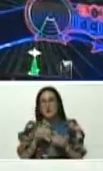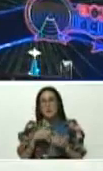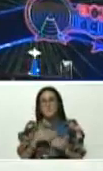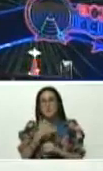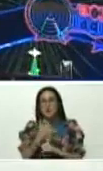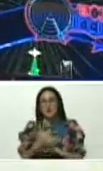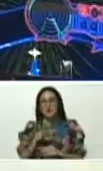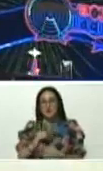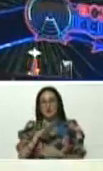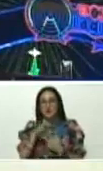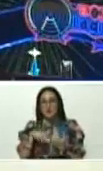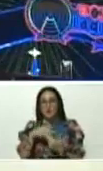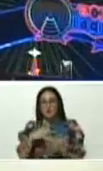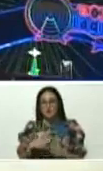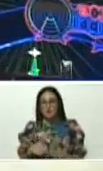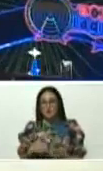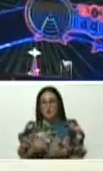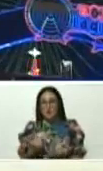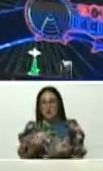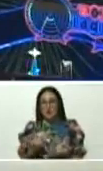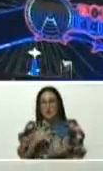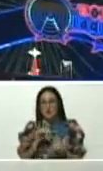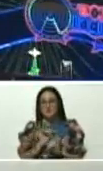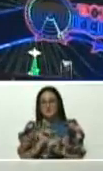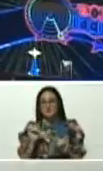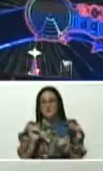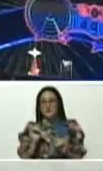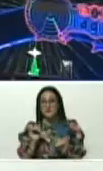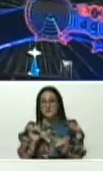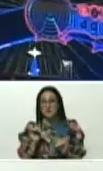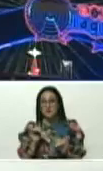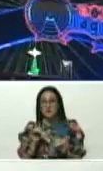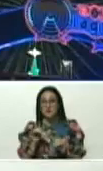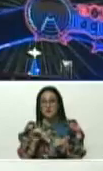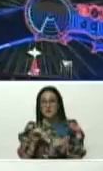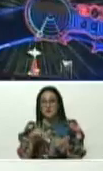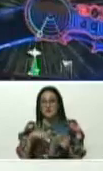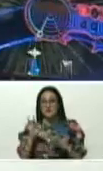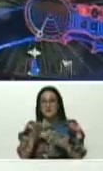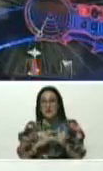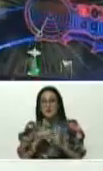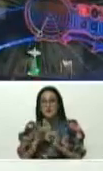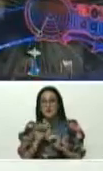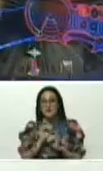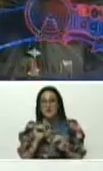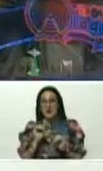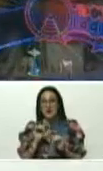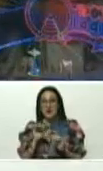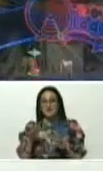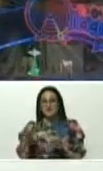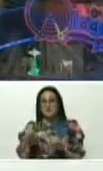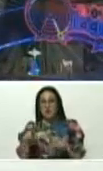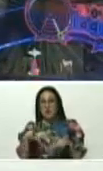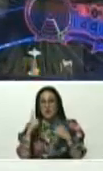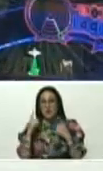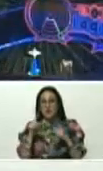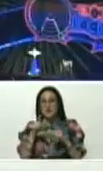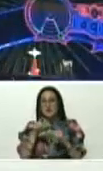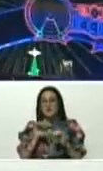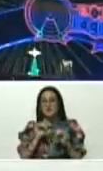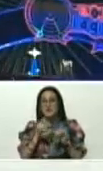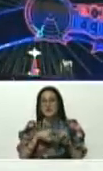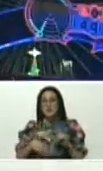proyectos de la Revolución Bolivariana. Y hoy hemos culminado la cinta costera, 13 de abril, e instalamos la gran rueda